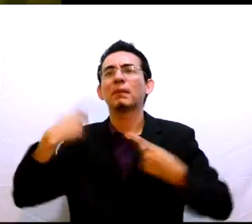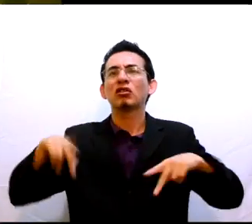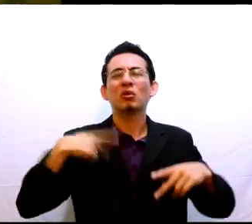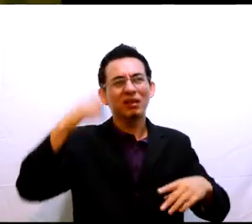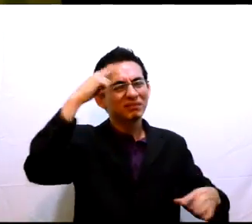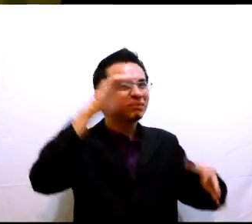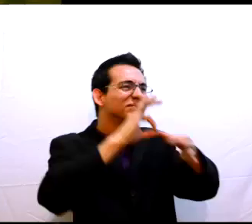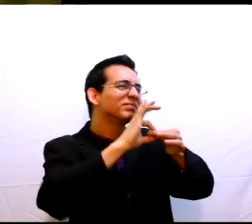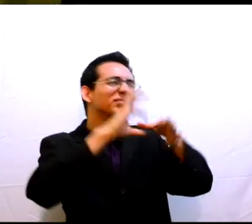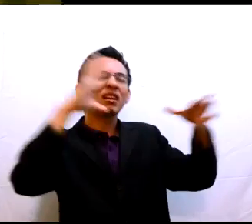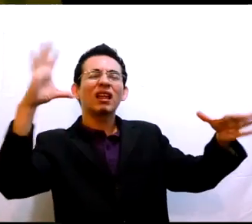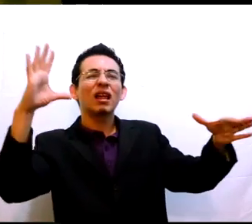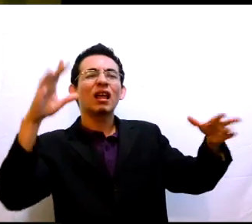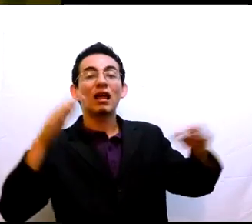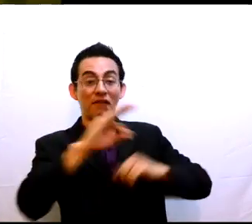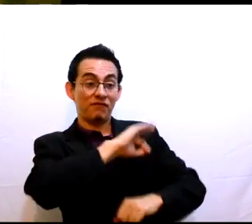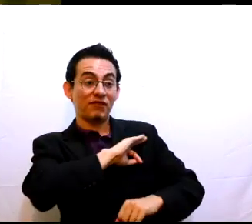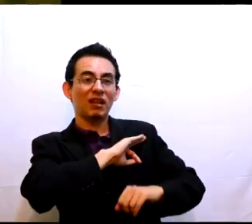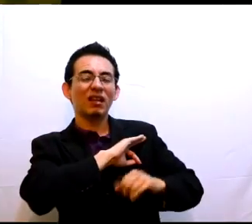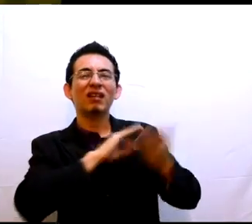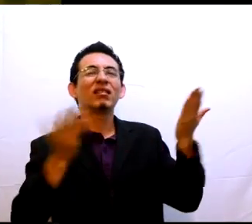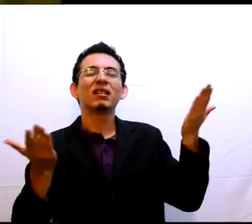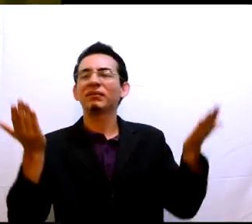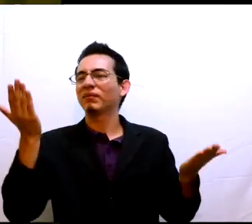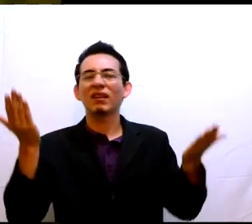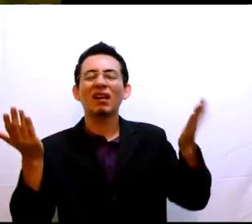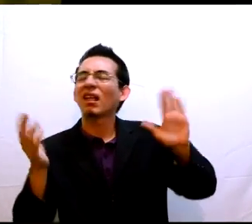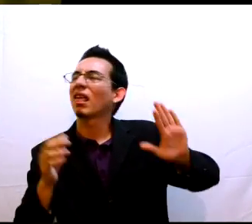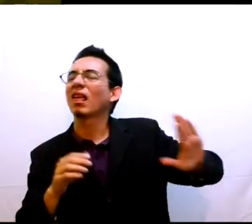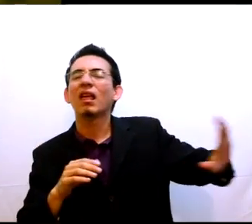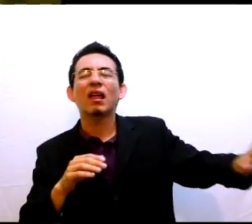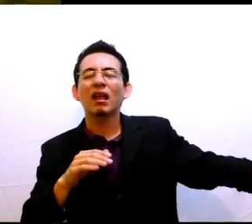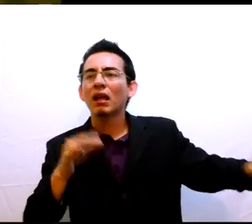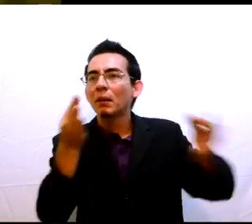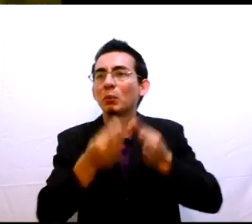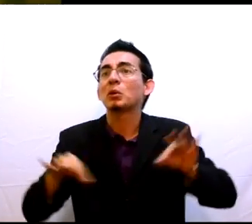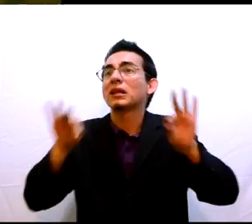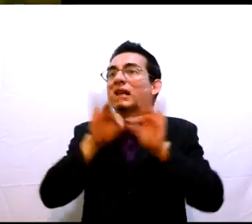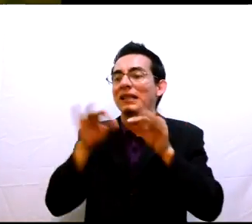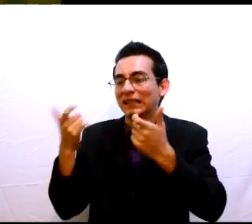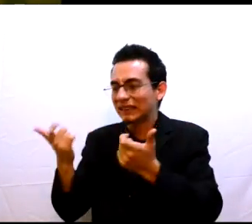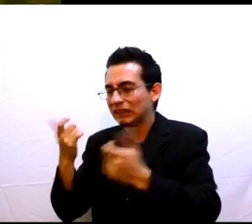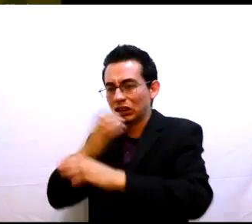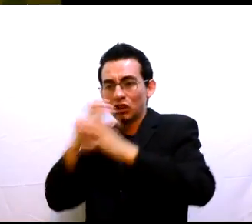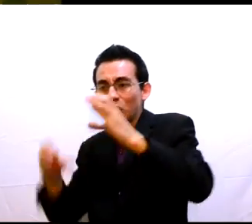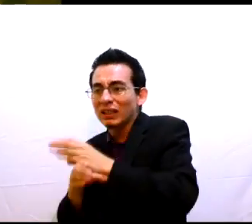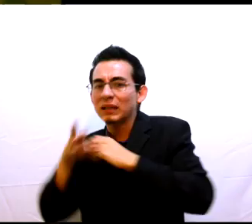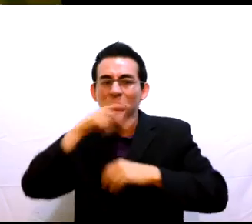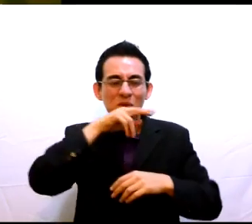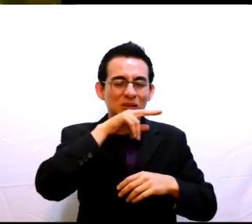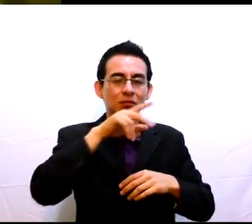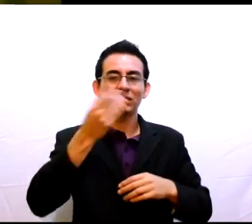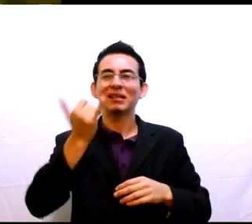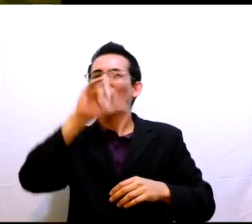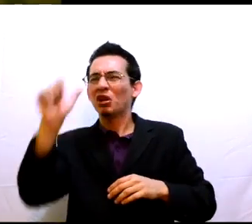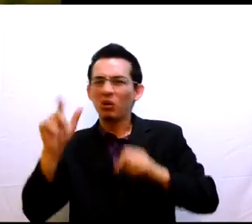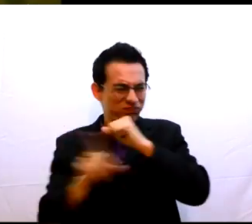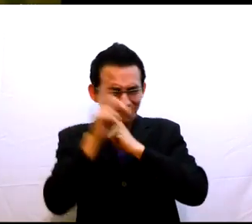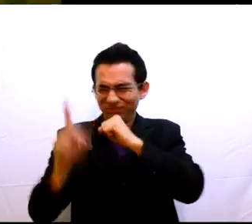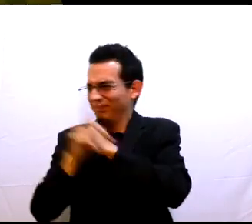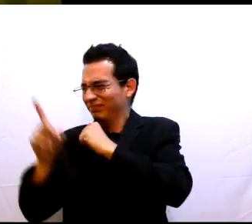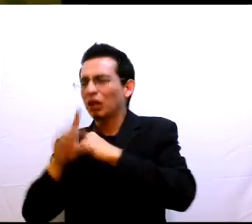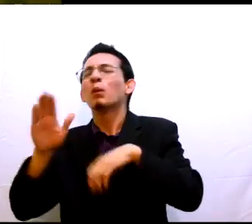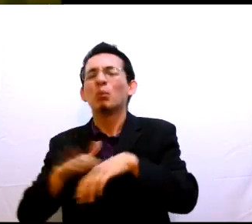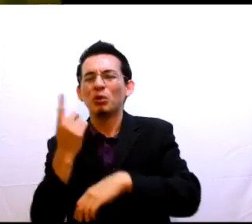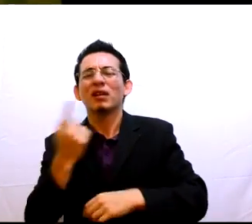de la fe o sea de las verdades del evangelio y fueron traspasados de muchos dolores esto es